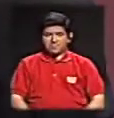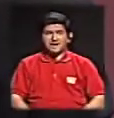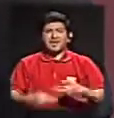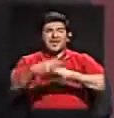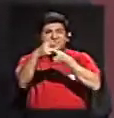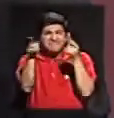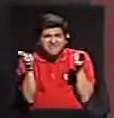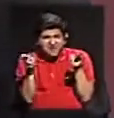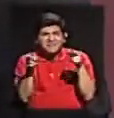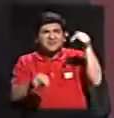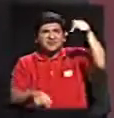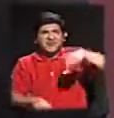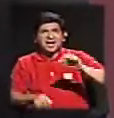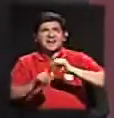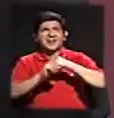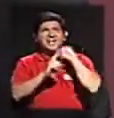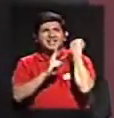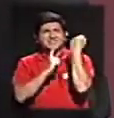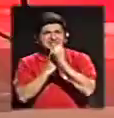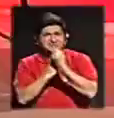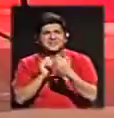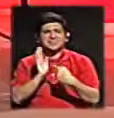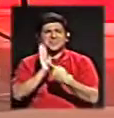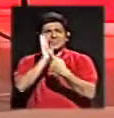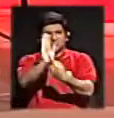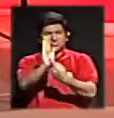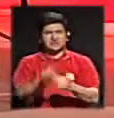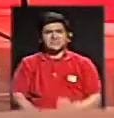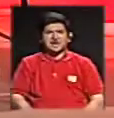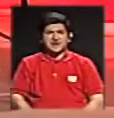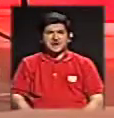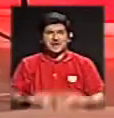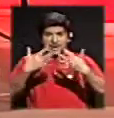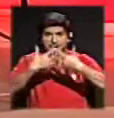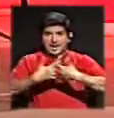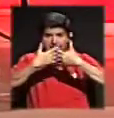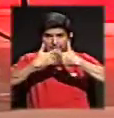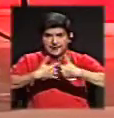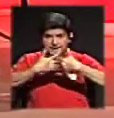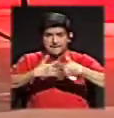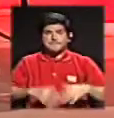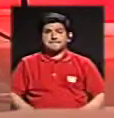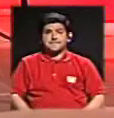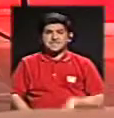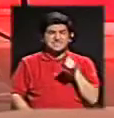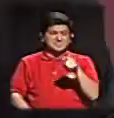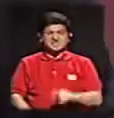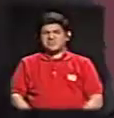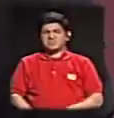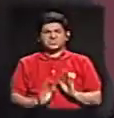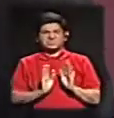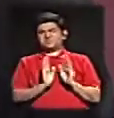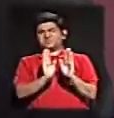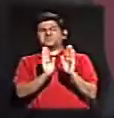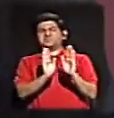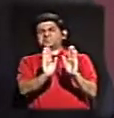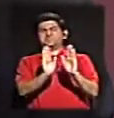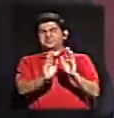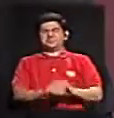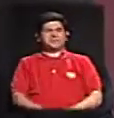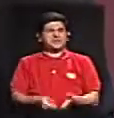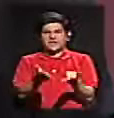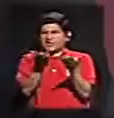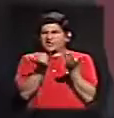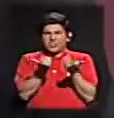región en donde las sociedades se han mostrado, sobre todo los sectores empresariales, muy reactivos y